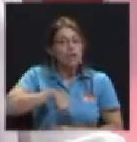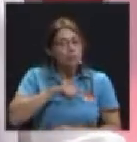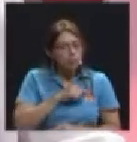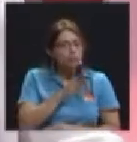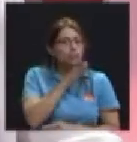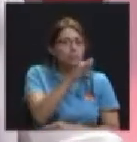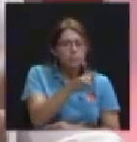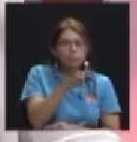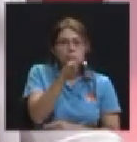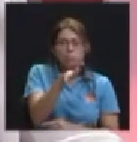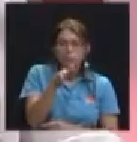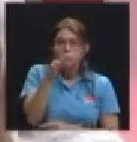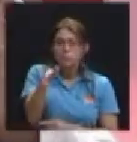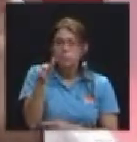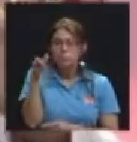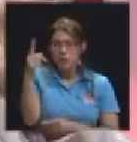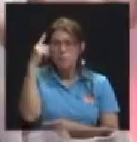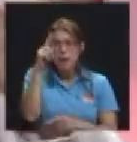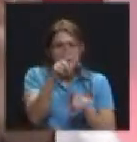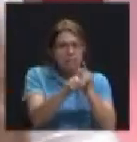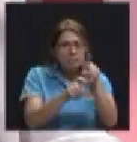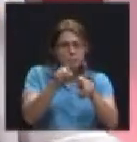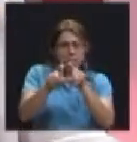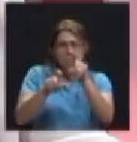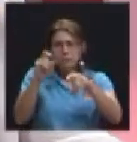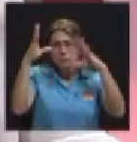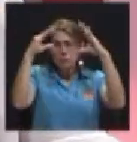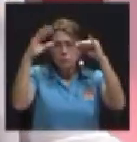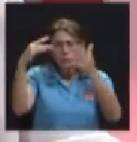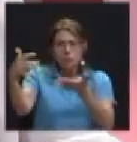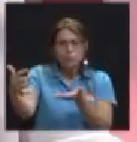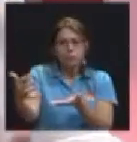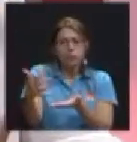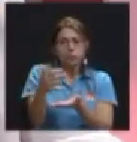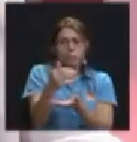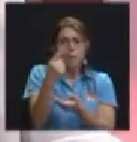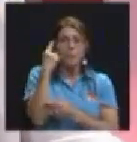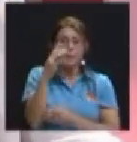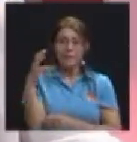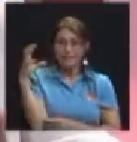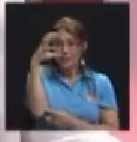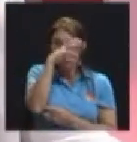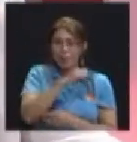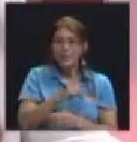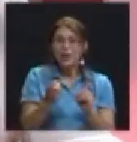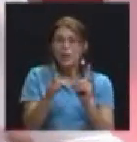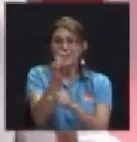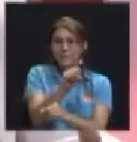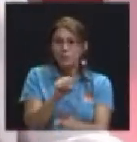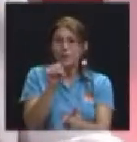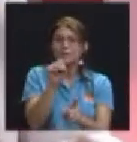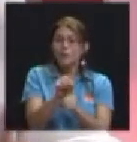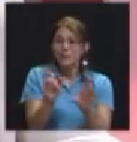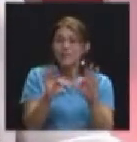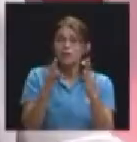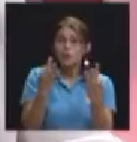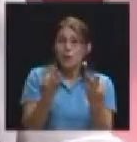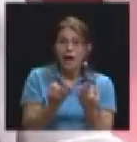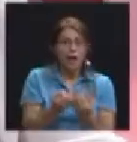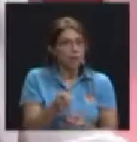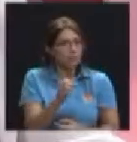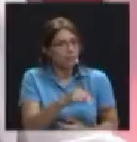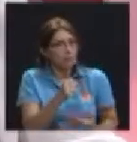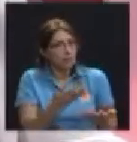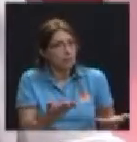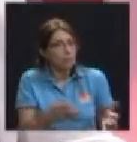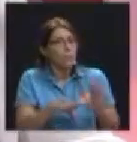información, precisamente para captar todas esas situaciones que los hogares tienen, ¿verdad? Sabemos. Las vacaciones. Exactamente. La